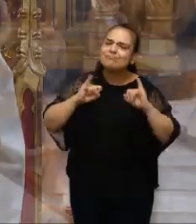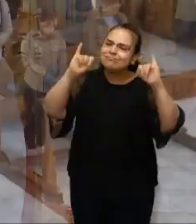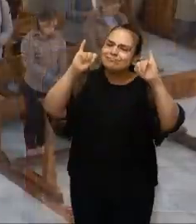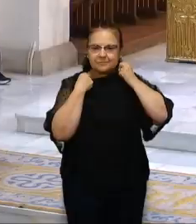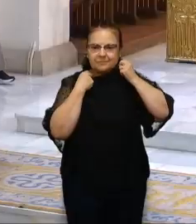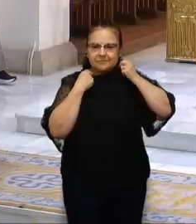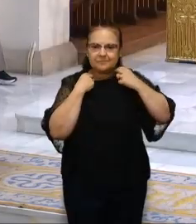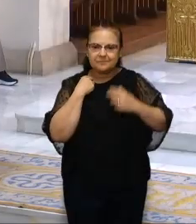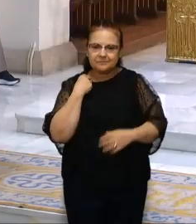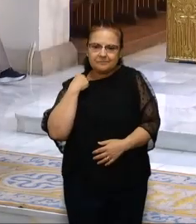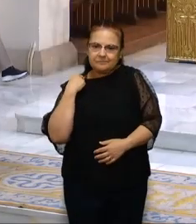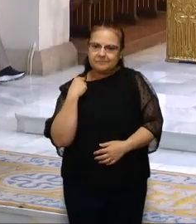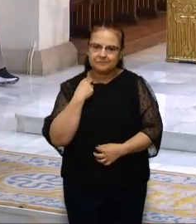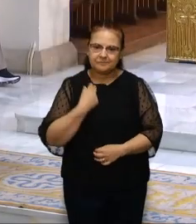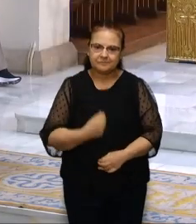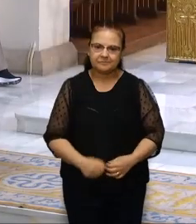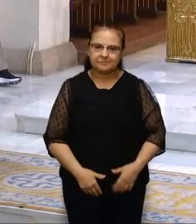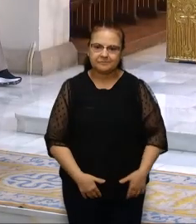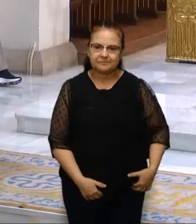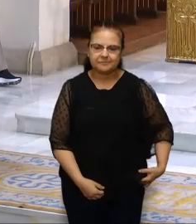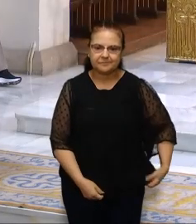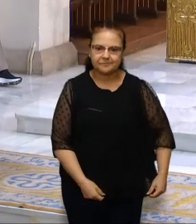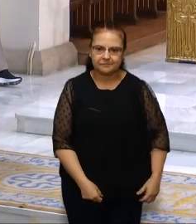manera especial.